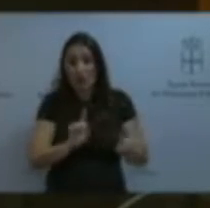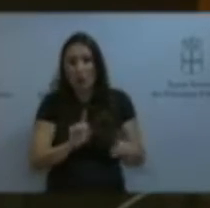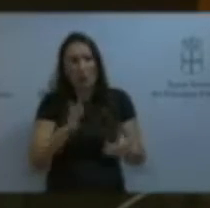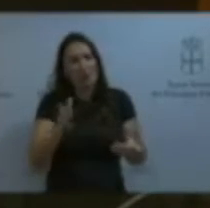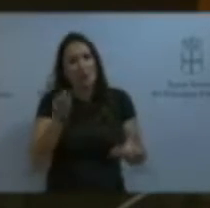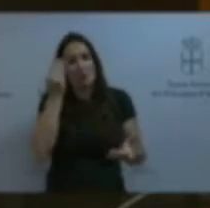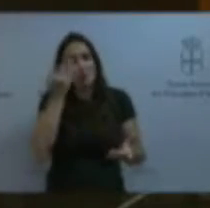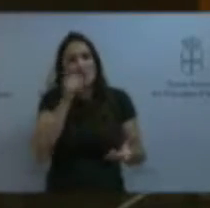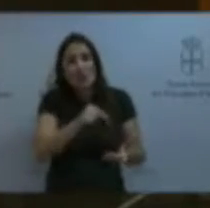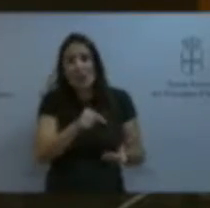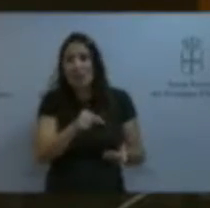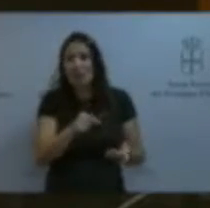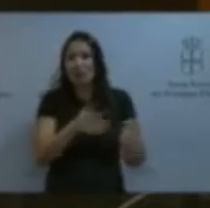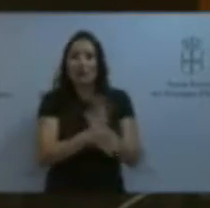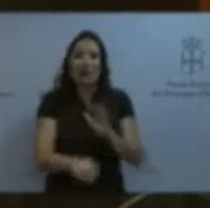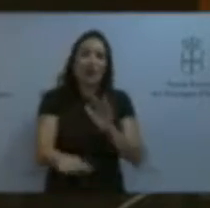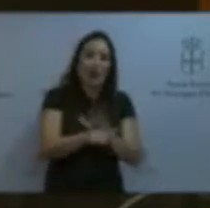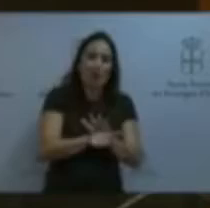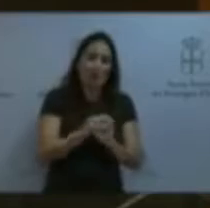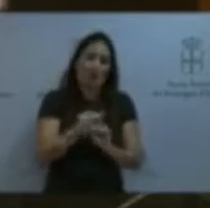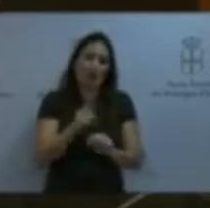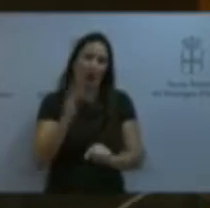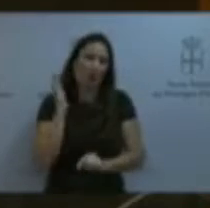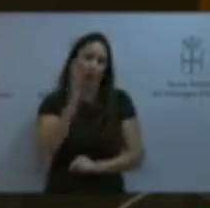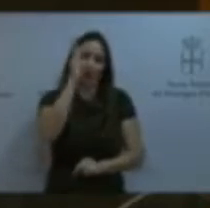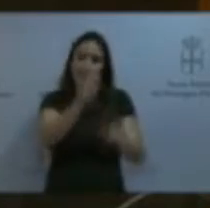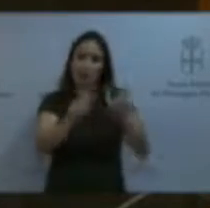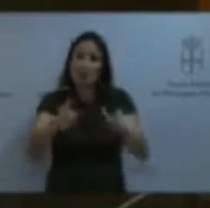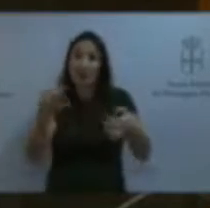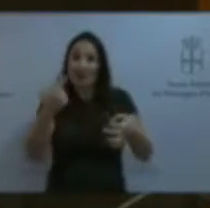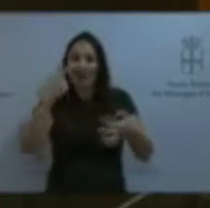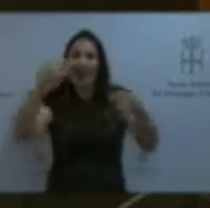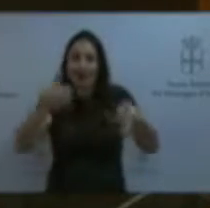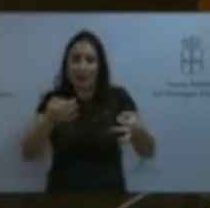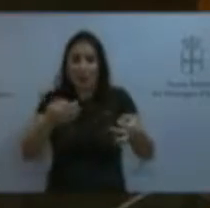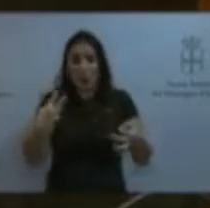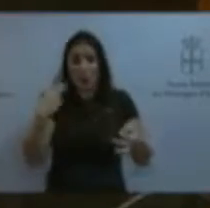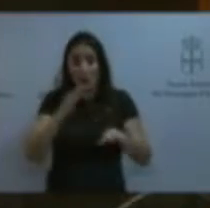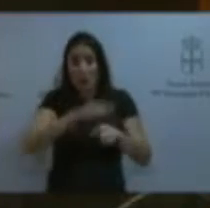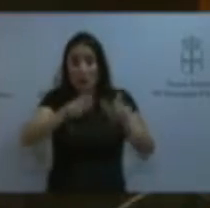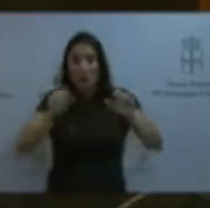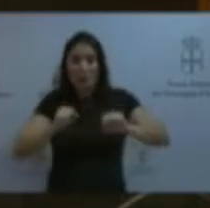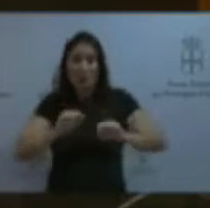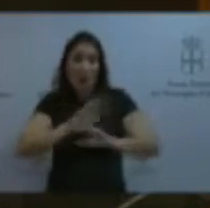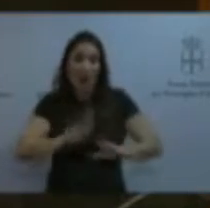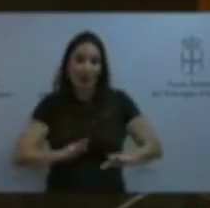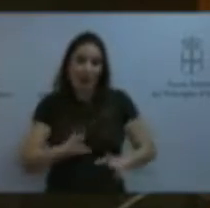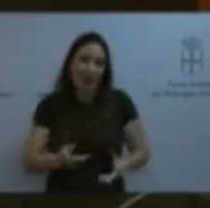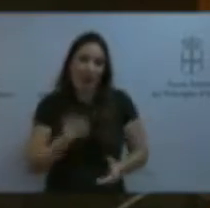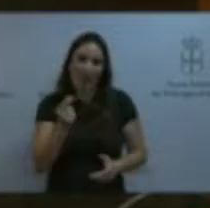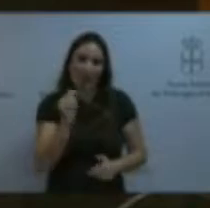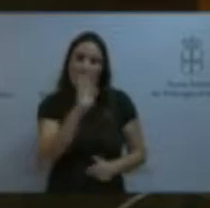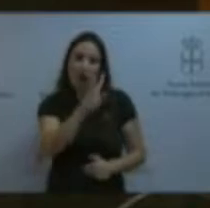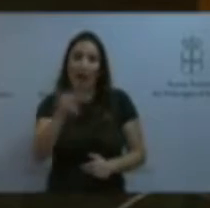que esto, no solo el calado del fraude, sino el impacto simbólico de gente que tenía que garantizar la jubilación a las personas mayores y que, sin embargo, se garantizó su propia jubilación oro,